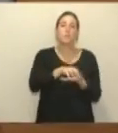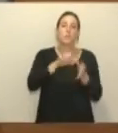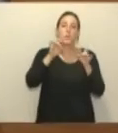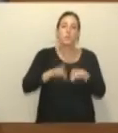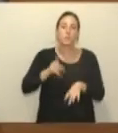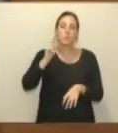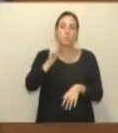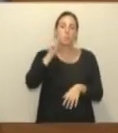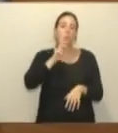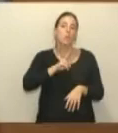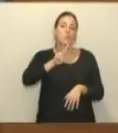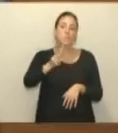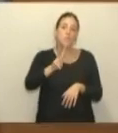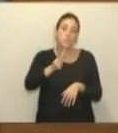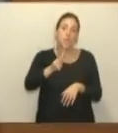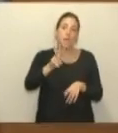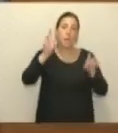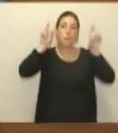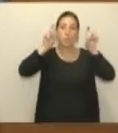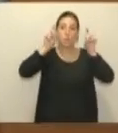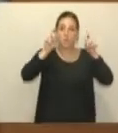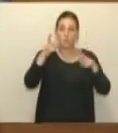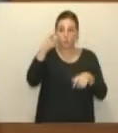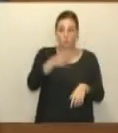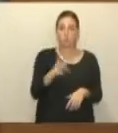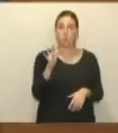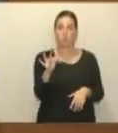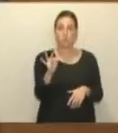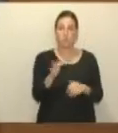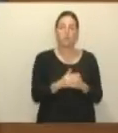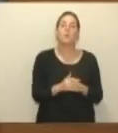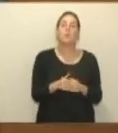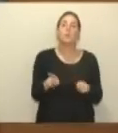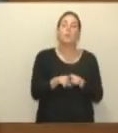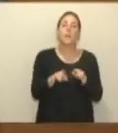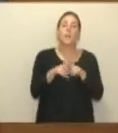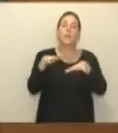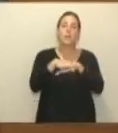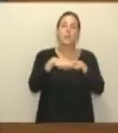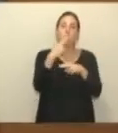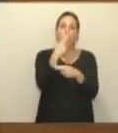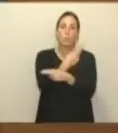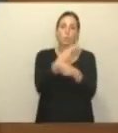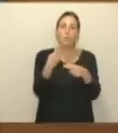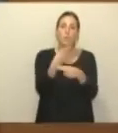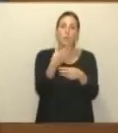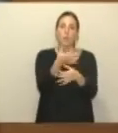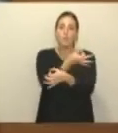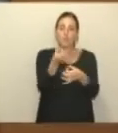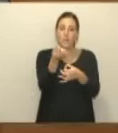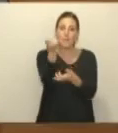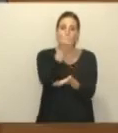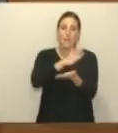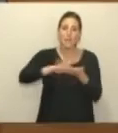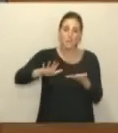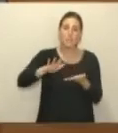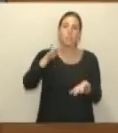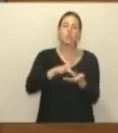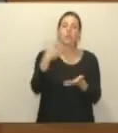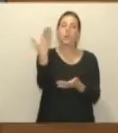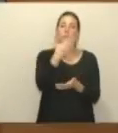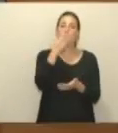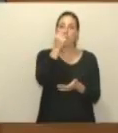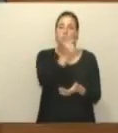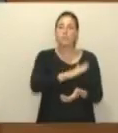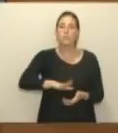enfoque puramente educativo, ¿no? Una adecuada red pública y gratuita de escuelas infantiles de